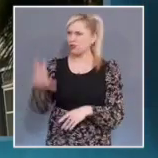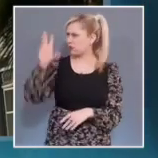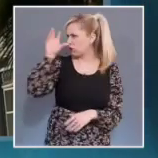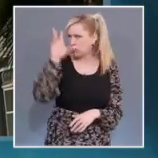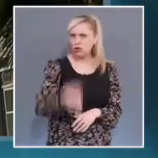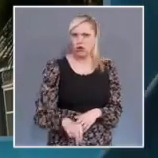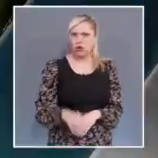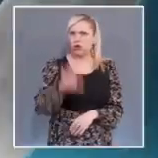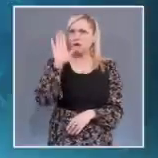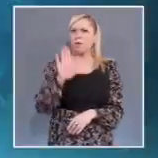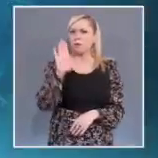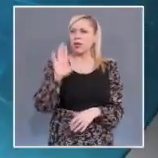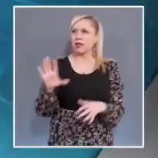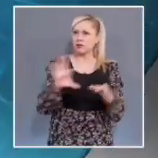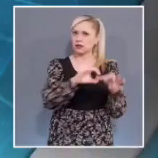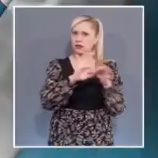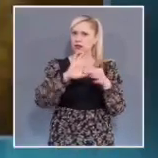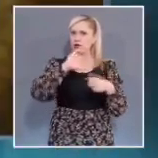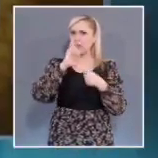Unión Europea.